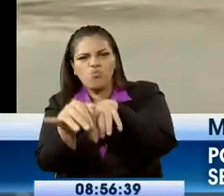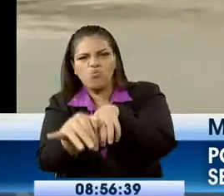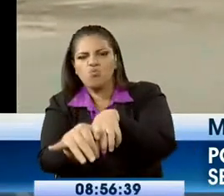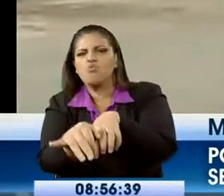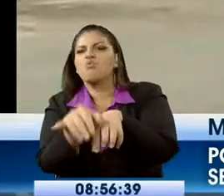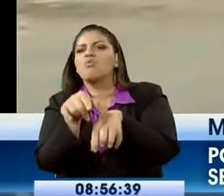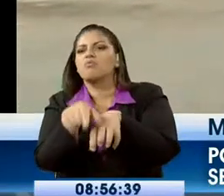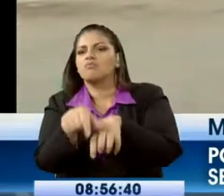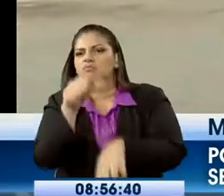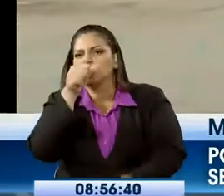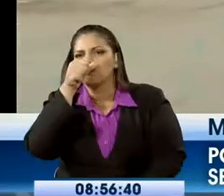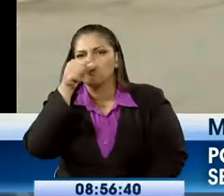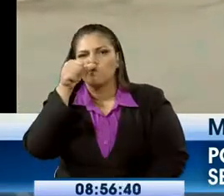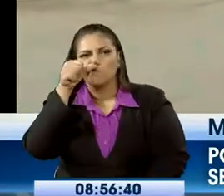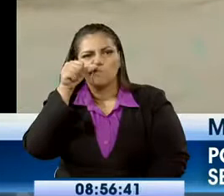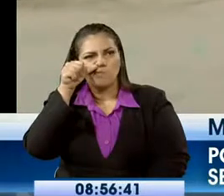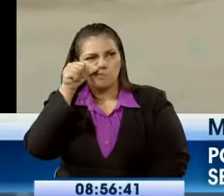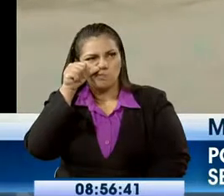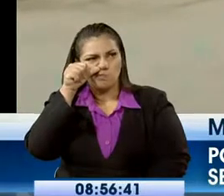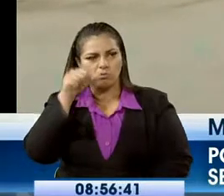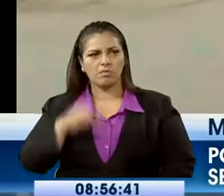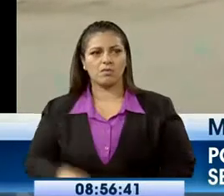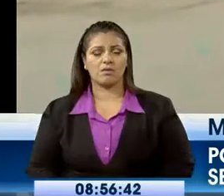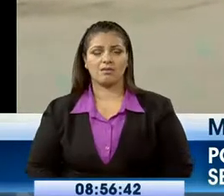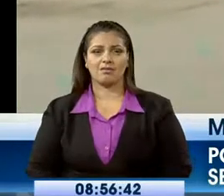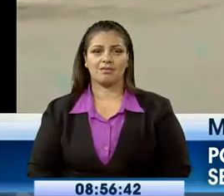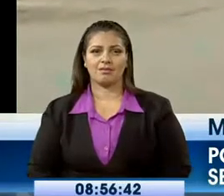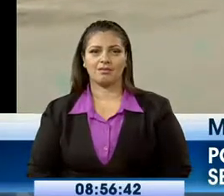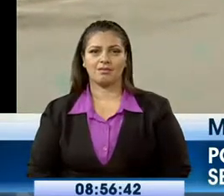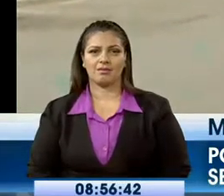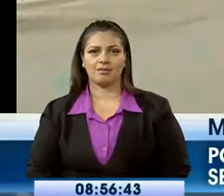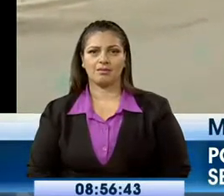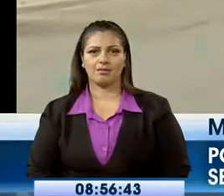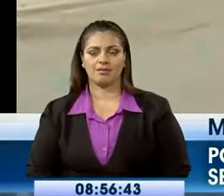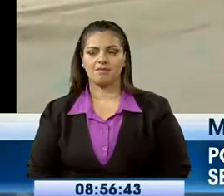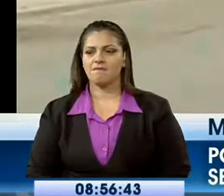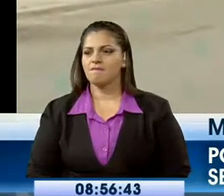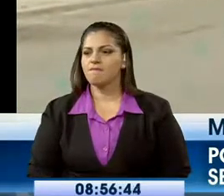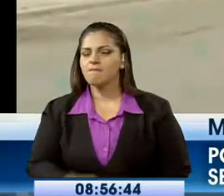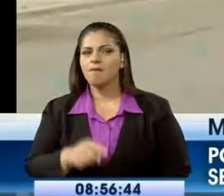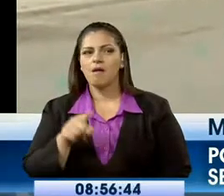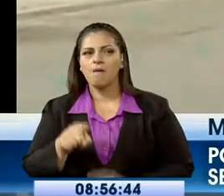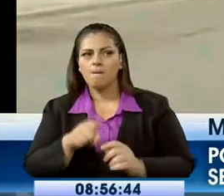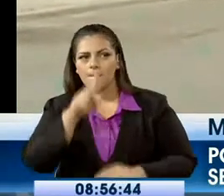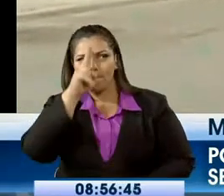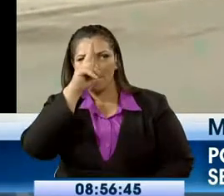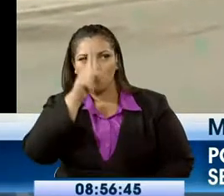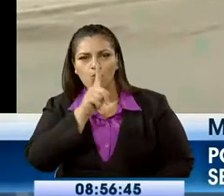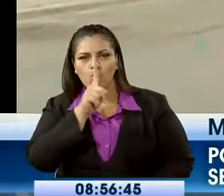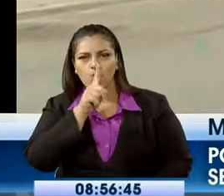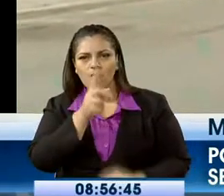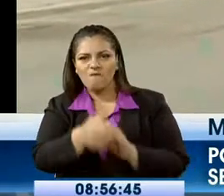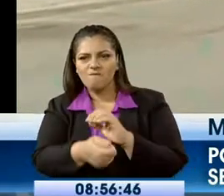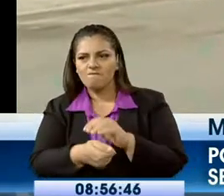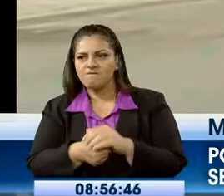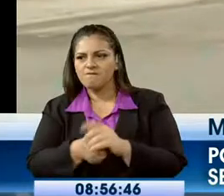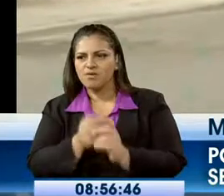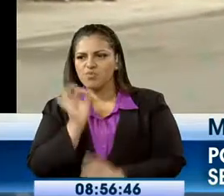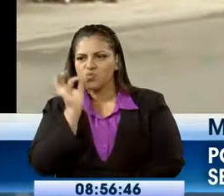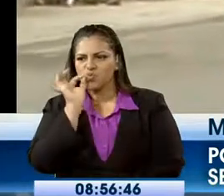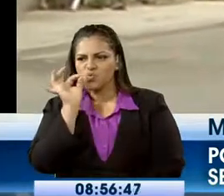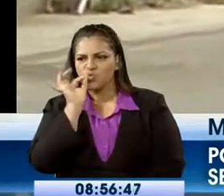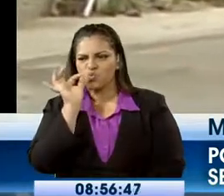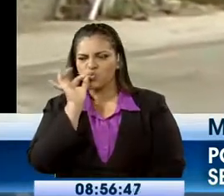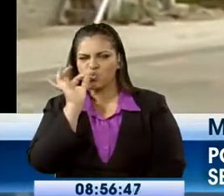pues, lógicamente, ya que precisamente por la maleza que está subida se esconden, se guardan por ahí y que empiezan a fumar. ¿Qué hay de cierto en